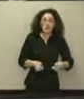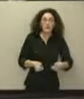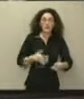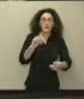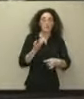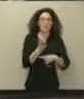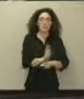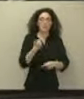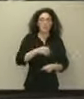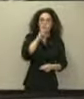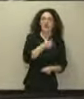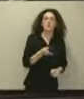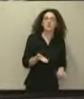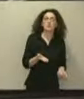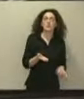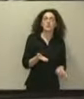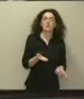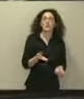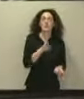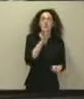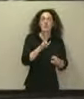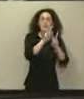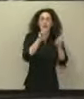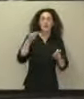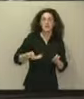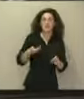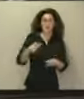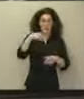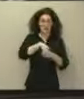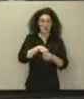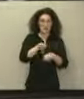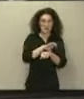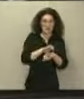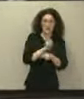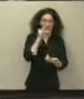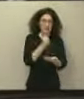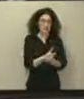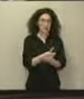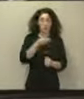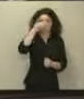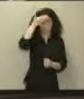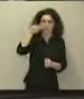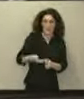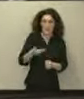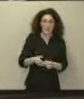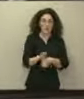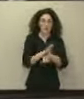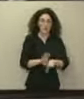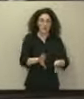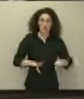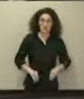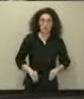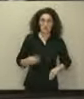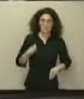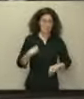digámoslo ya el asunto fundamental de su consejería el reto fundamental que su consejería ha asumido en esta